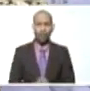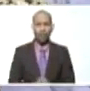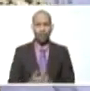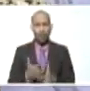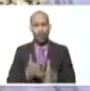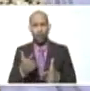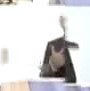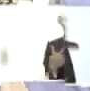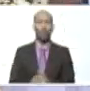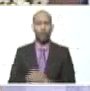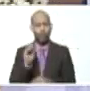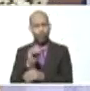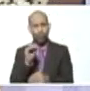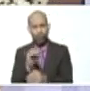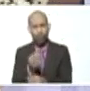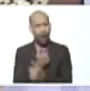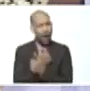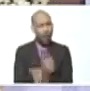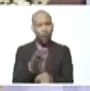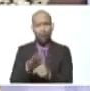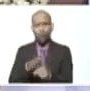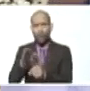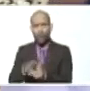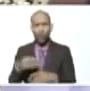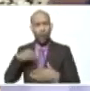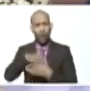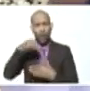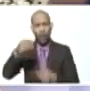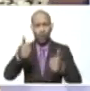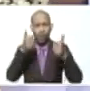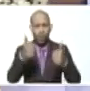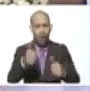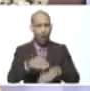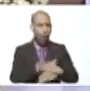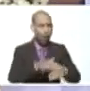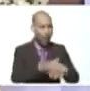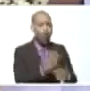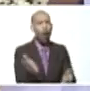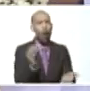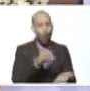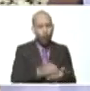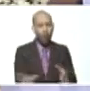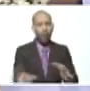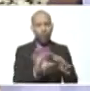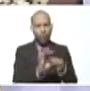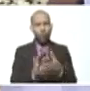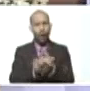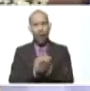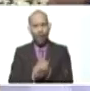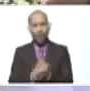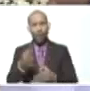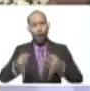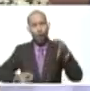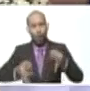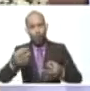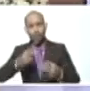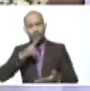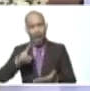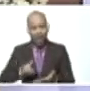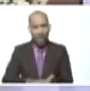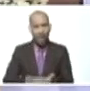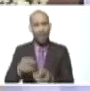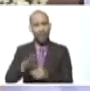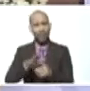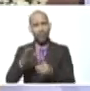las enemistades con espíritu samaritano de perdón y reconciliación, en el que la justicia, en la verdad y la caridad, en